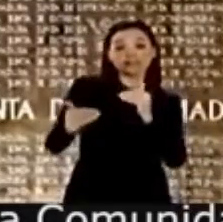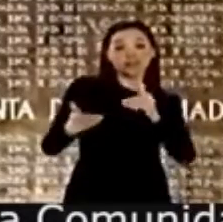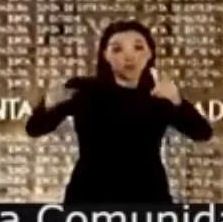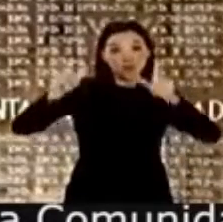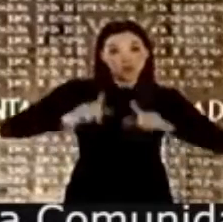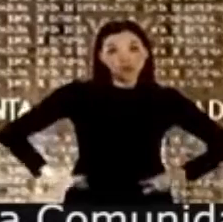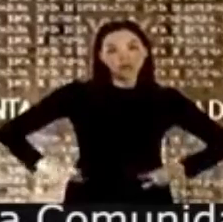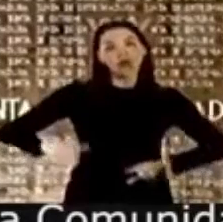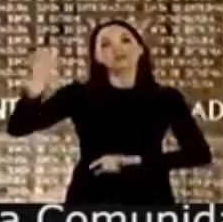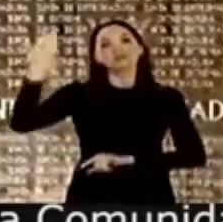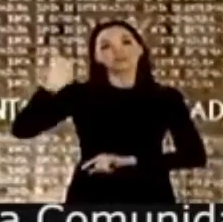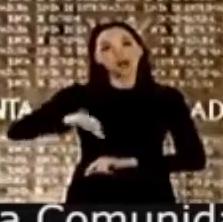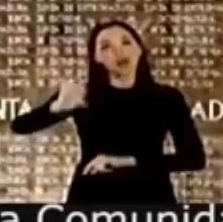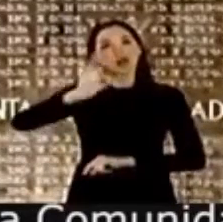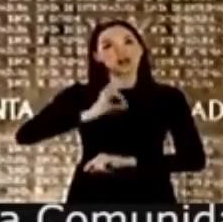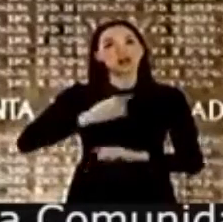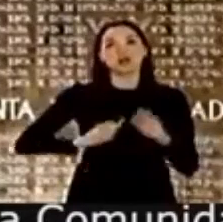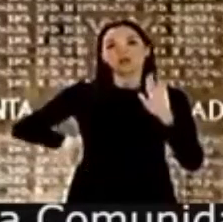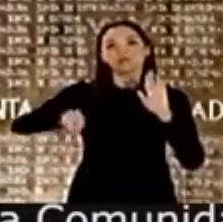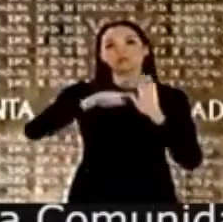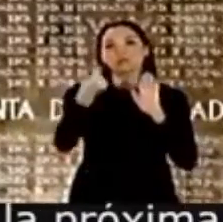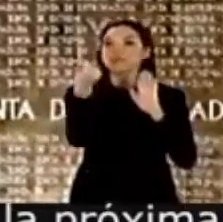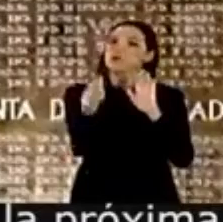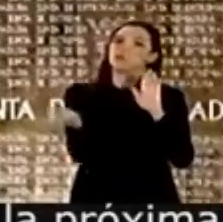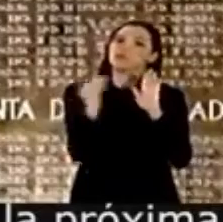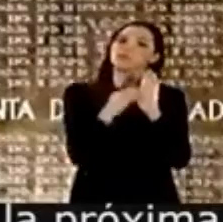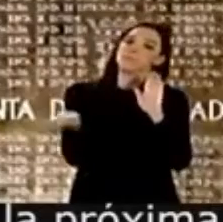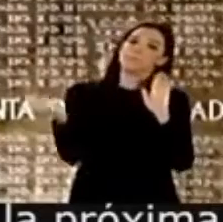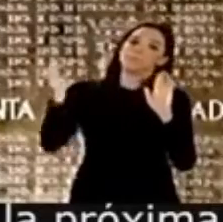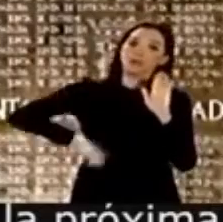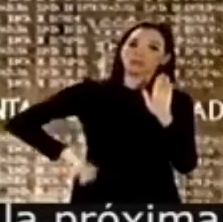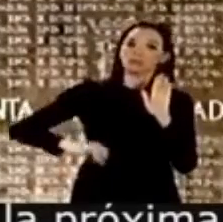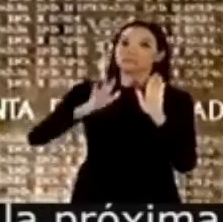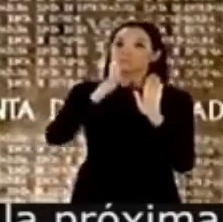del mes de enero, donde ya se aplicará este acuerdo del Consejo de Gobierno.